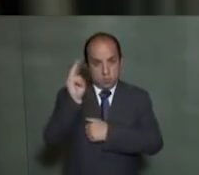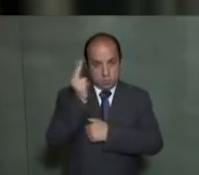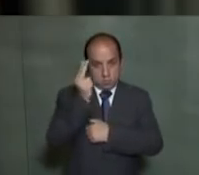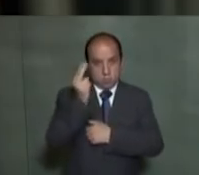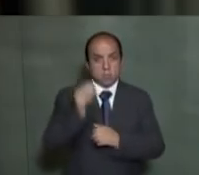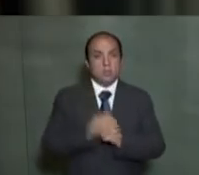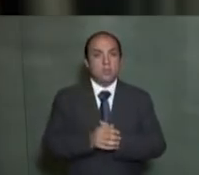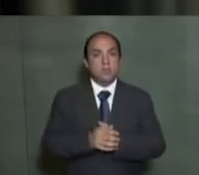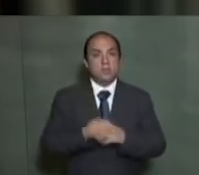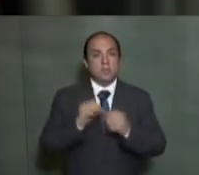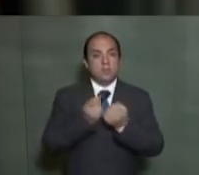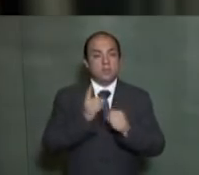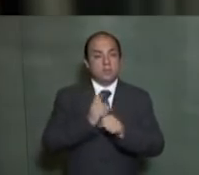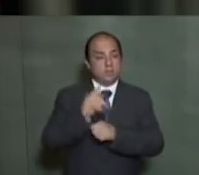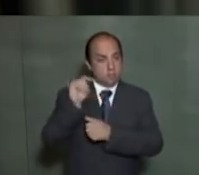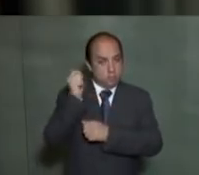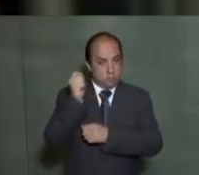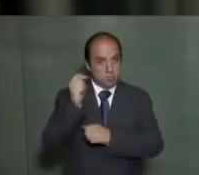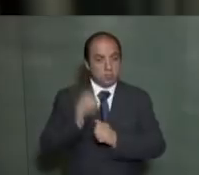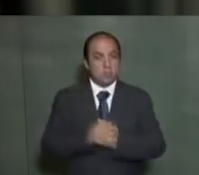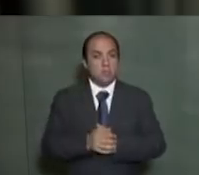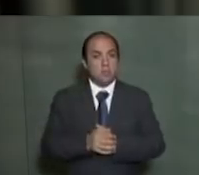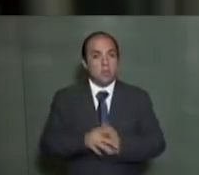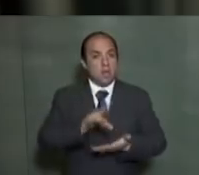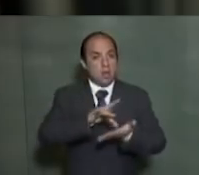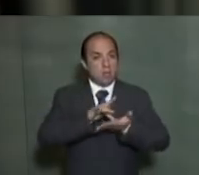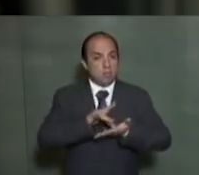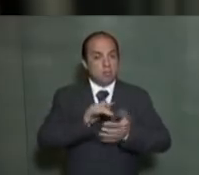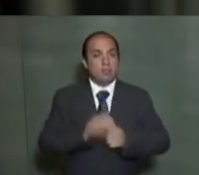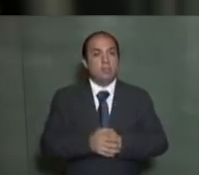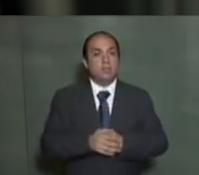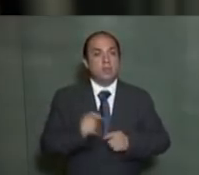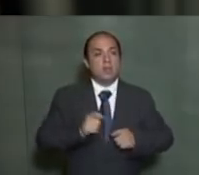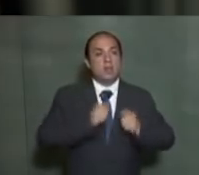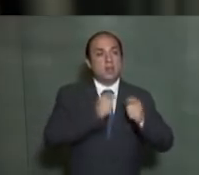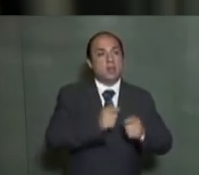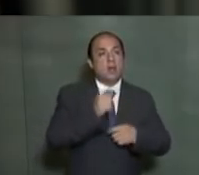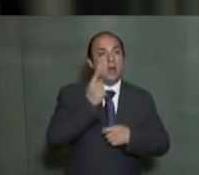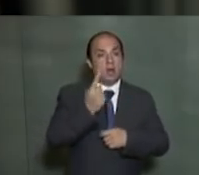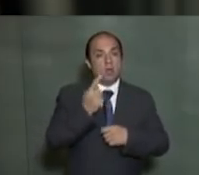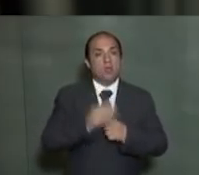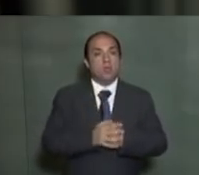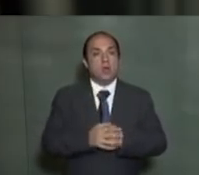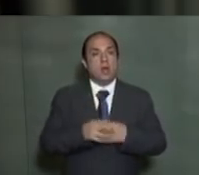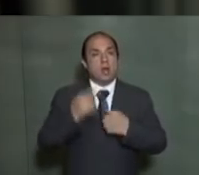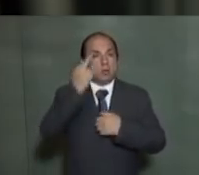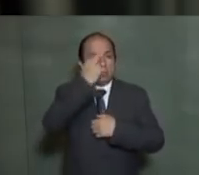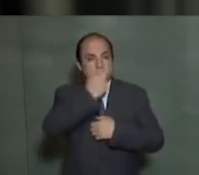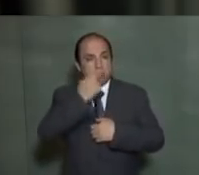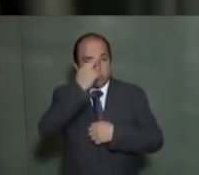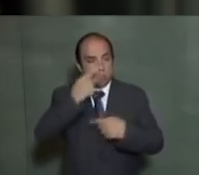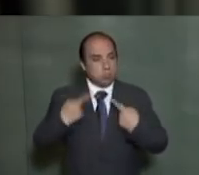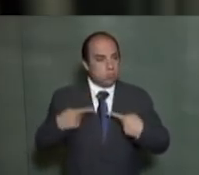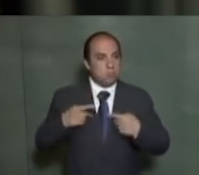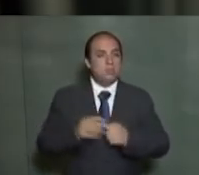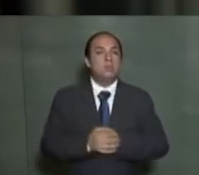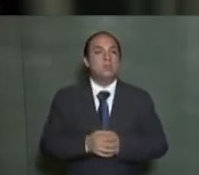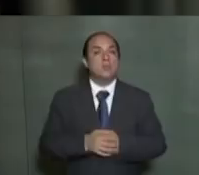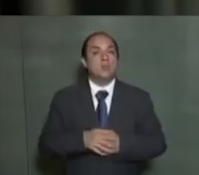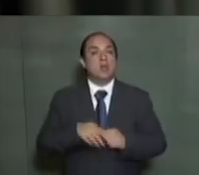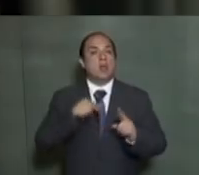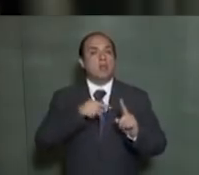universidades y sociedades técnicas que nos apoyan, que designaran a un revisor que tuvo